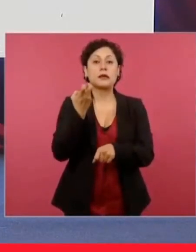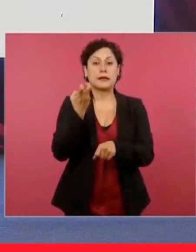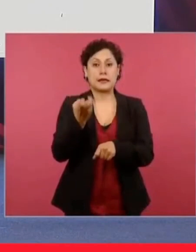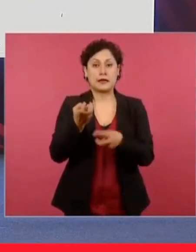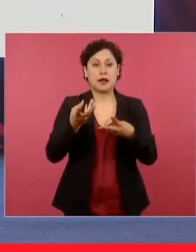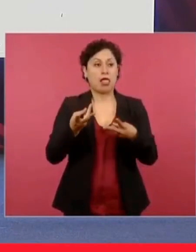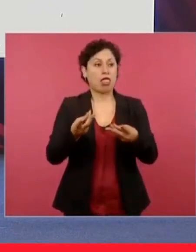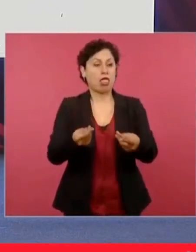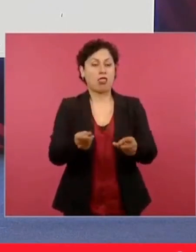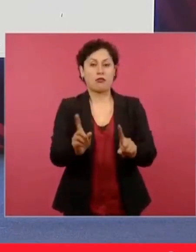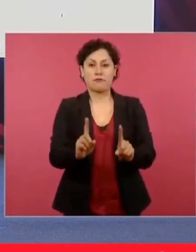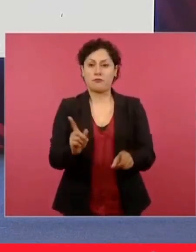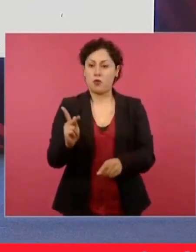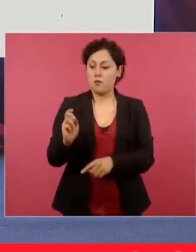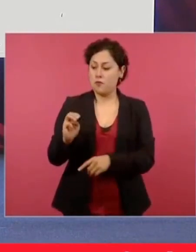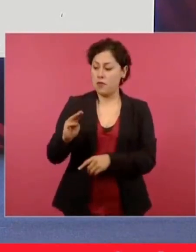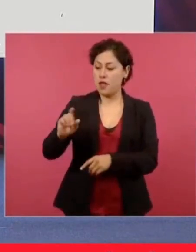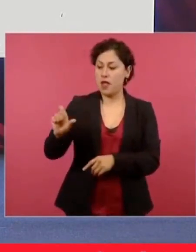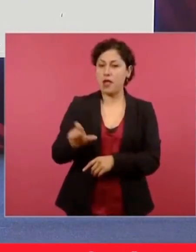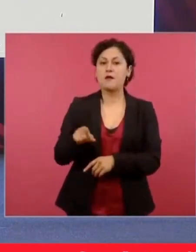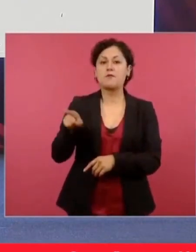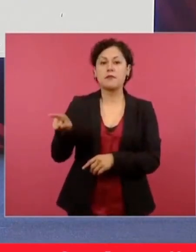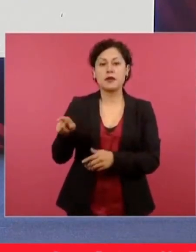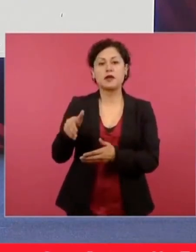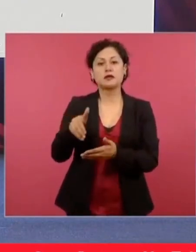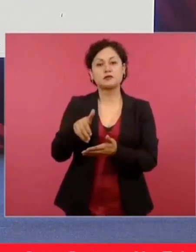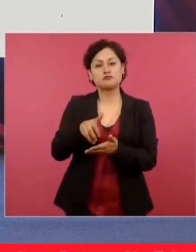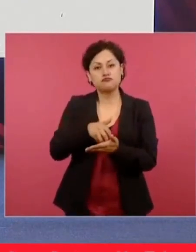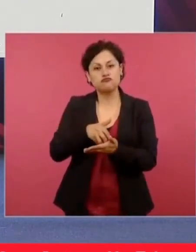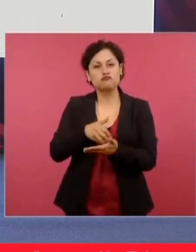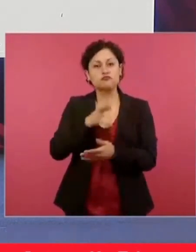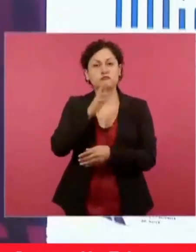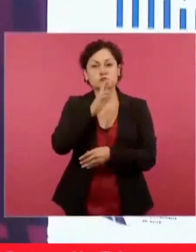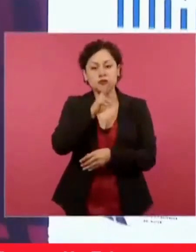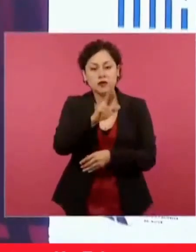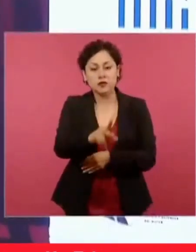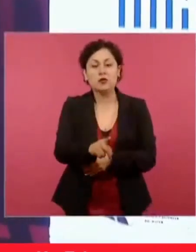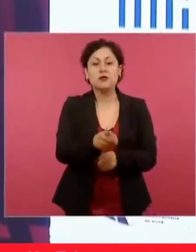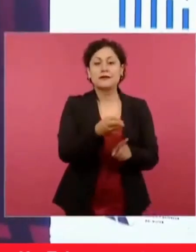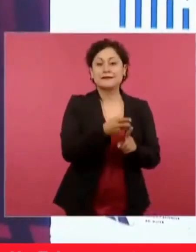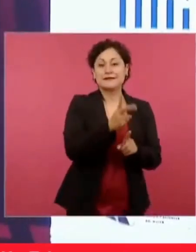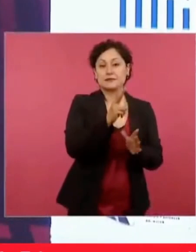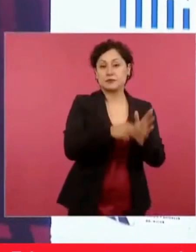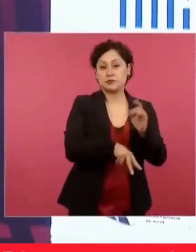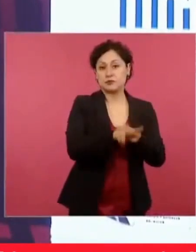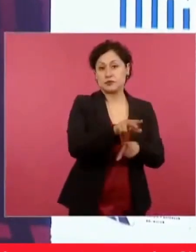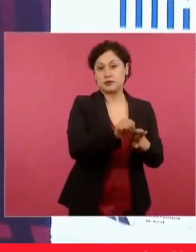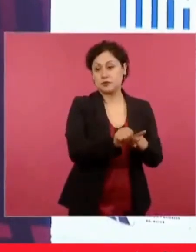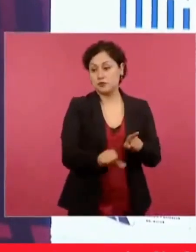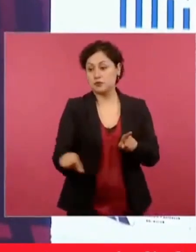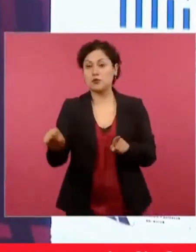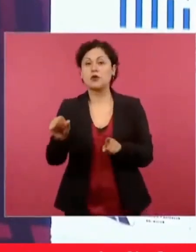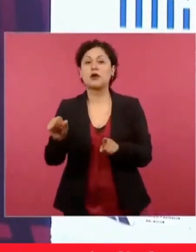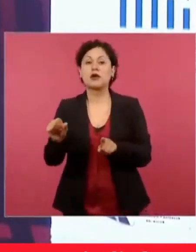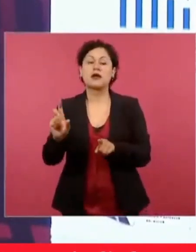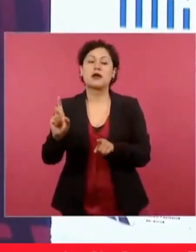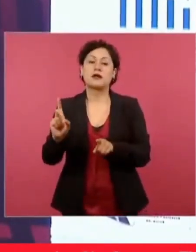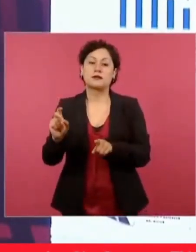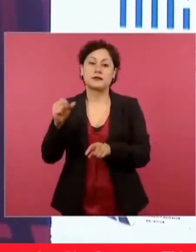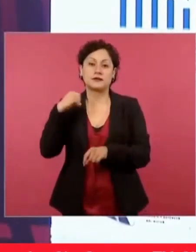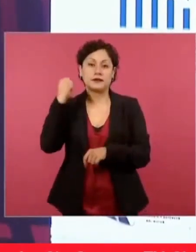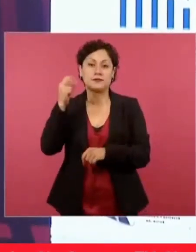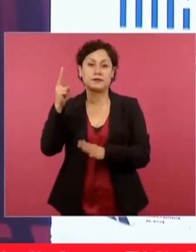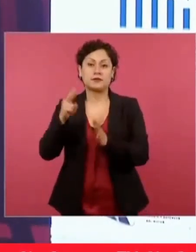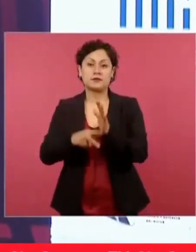petróleos mexicanos del primero de diciembre de 2018 al 30 de abril del 2024